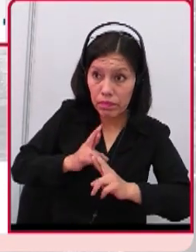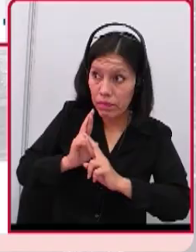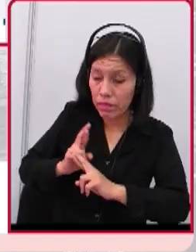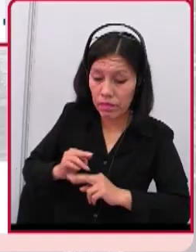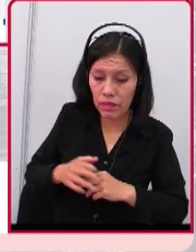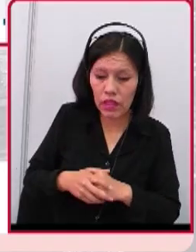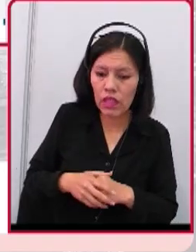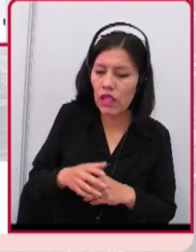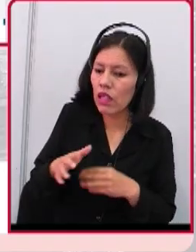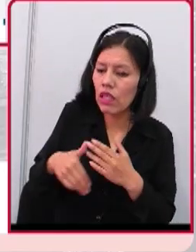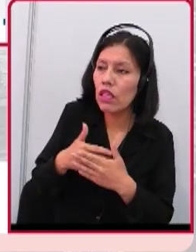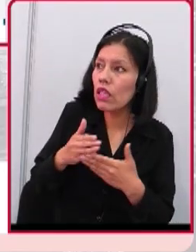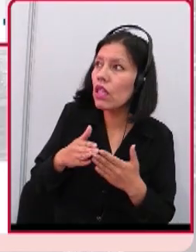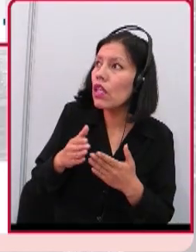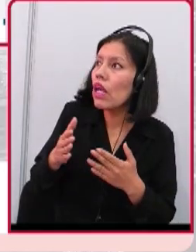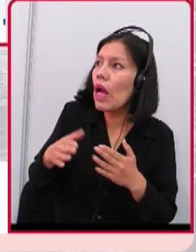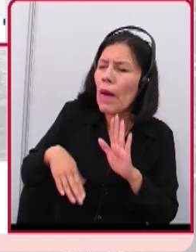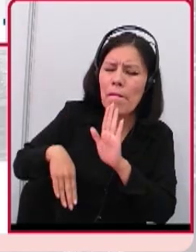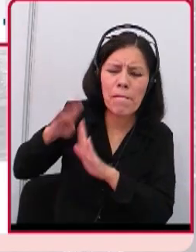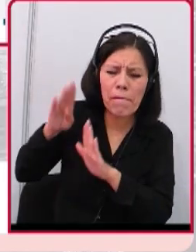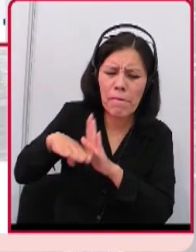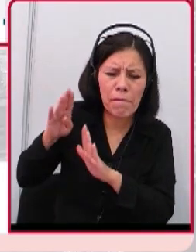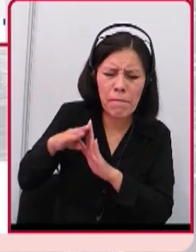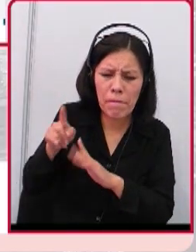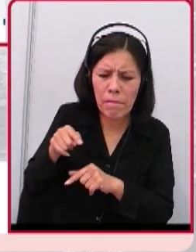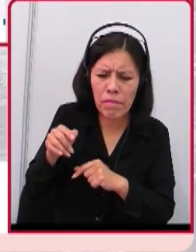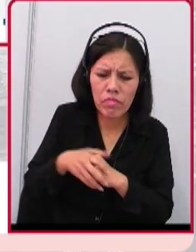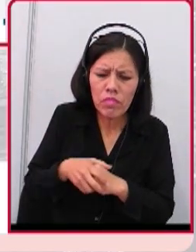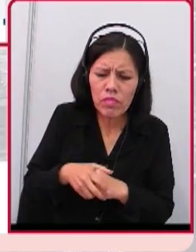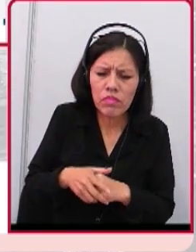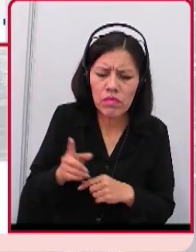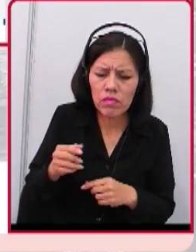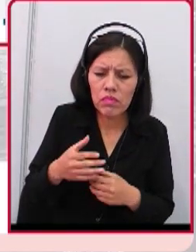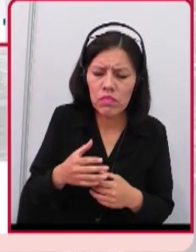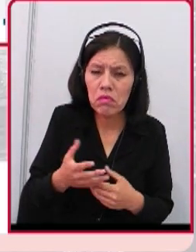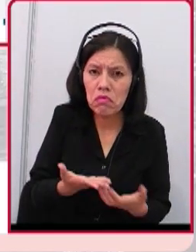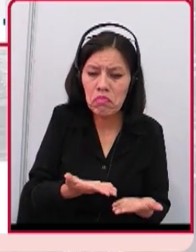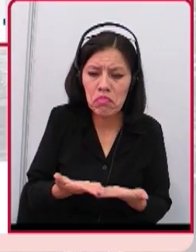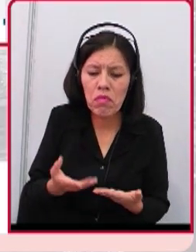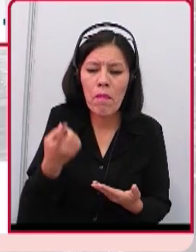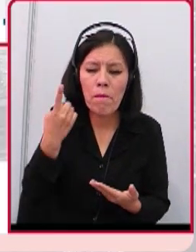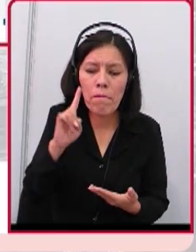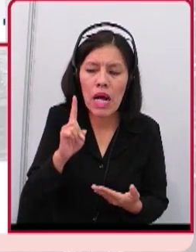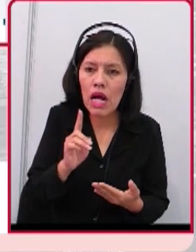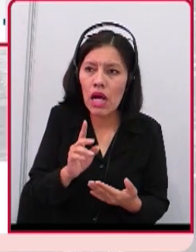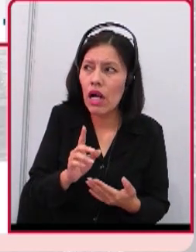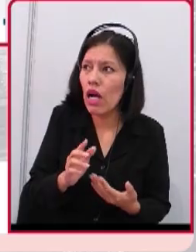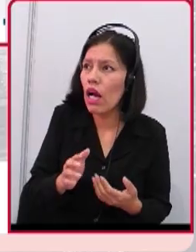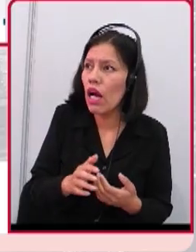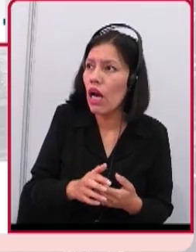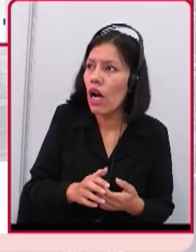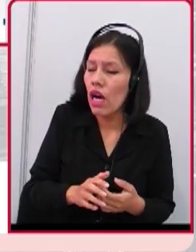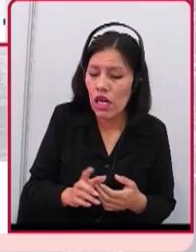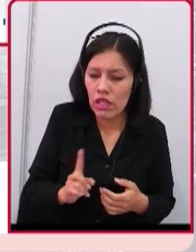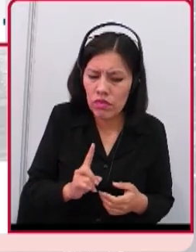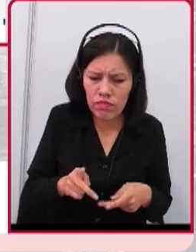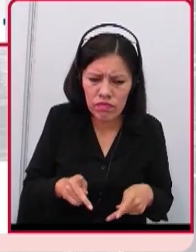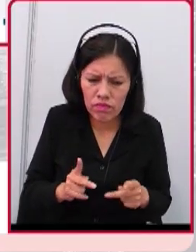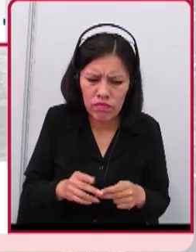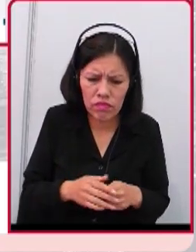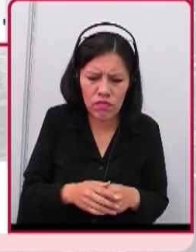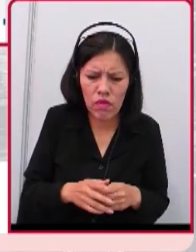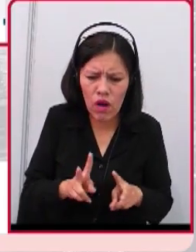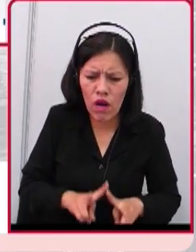se toman o se asumen. ¿Para qué? Para evitar la asignación de valores forzados,